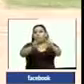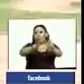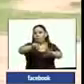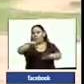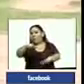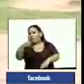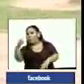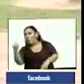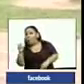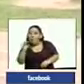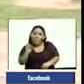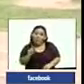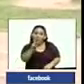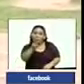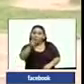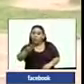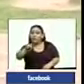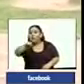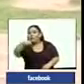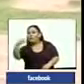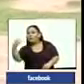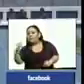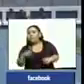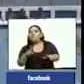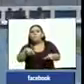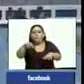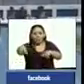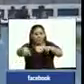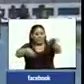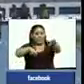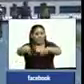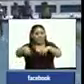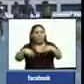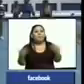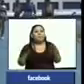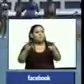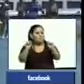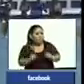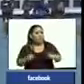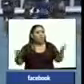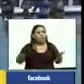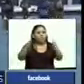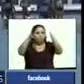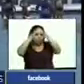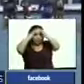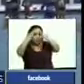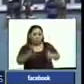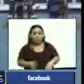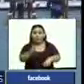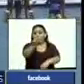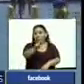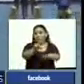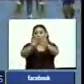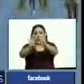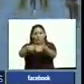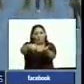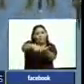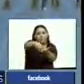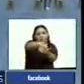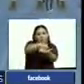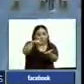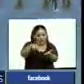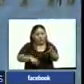mil y 12 mil 500 dólares para el rubro de la descentralización del deporte que estarán enfocados en los 19 municipios de San Salvador